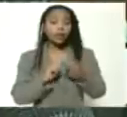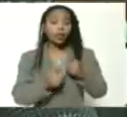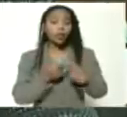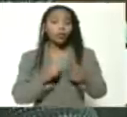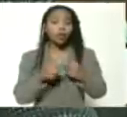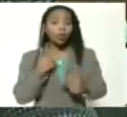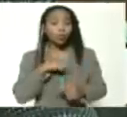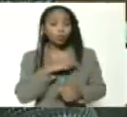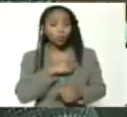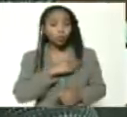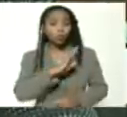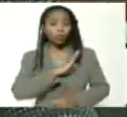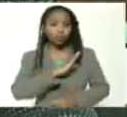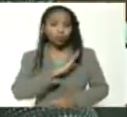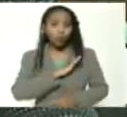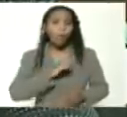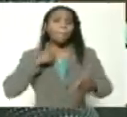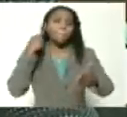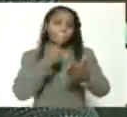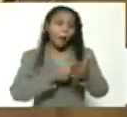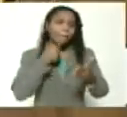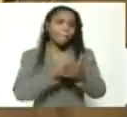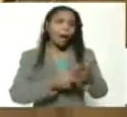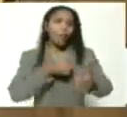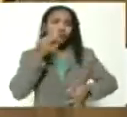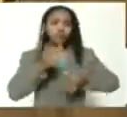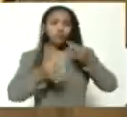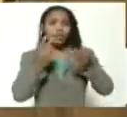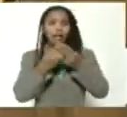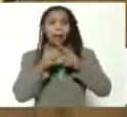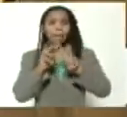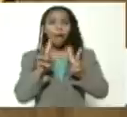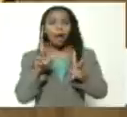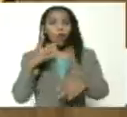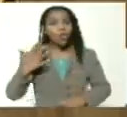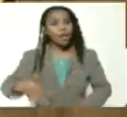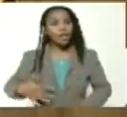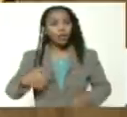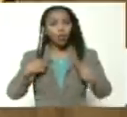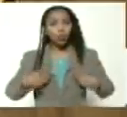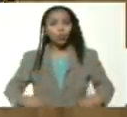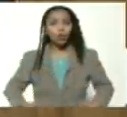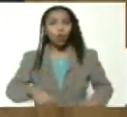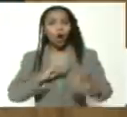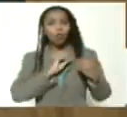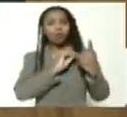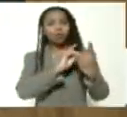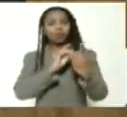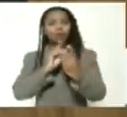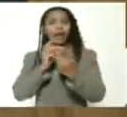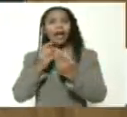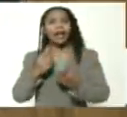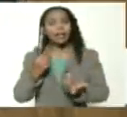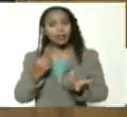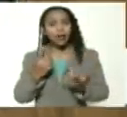nosotros tenemos con la lucha por la justicia, la paz, los derechos humanos, el diálogo entre